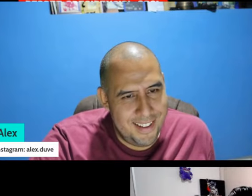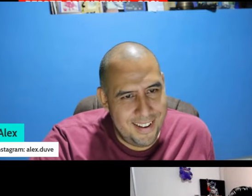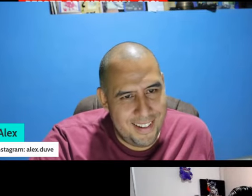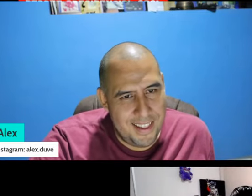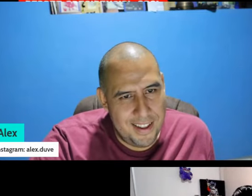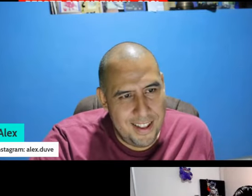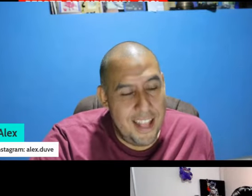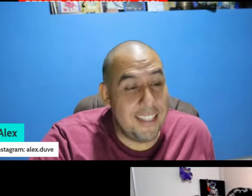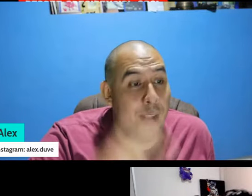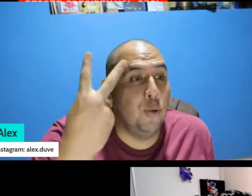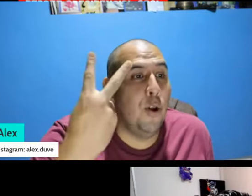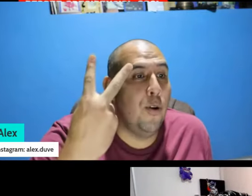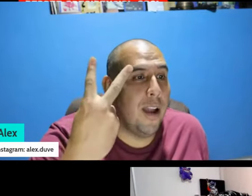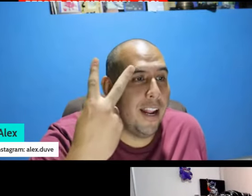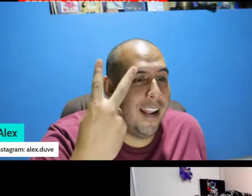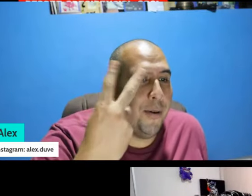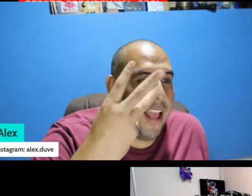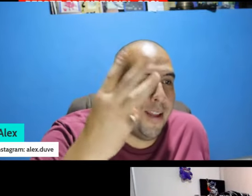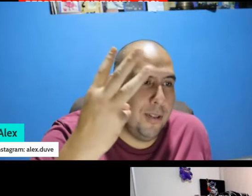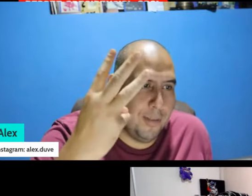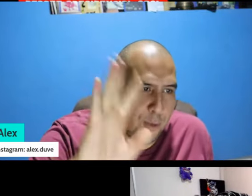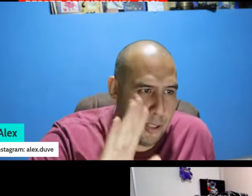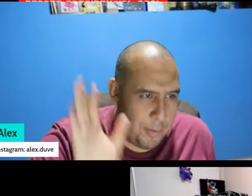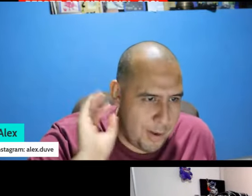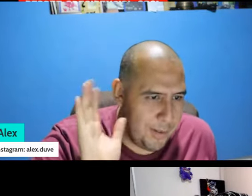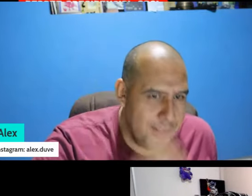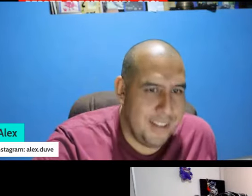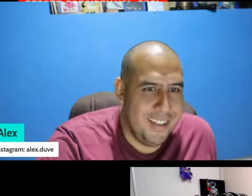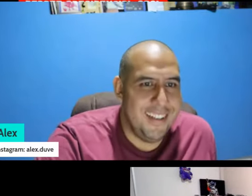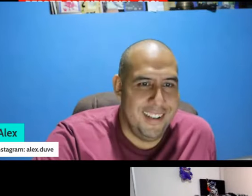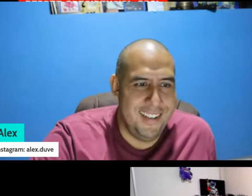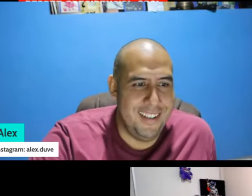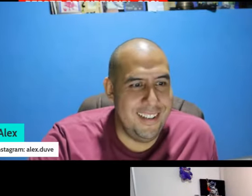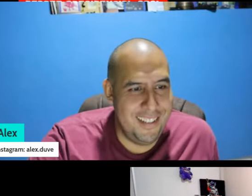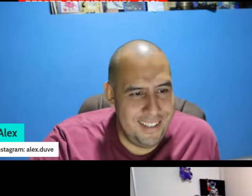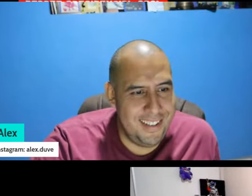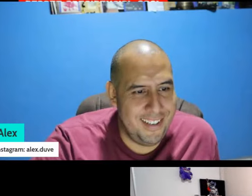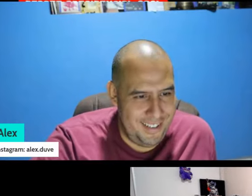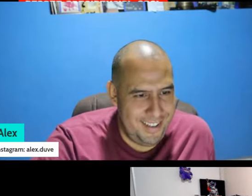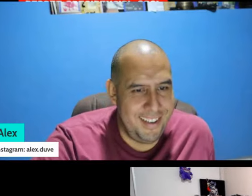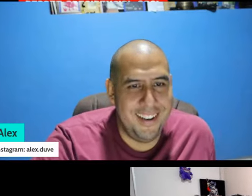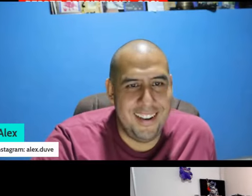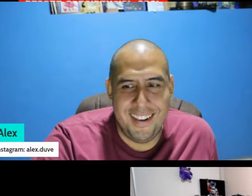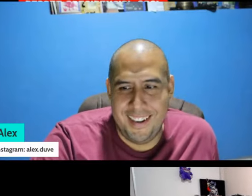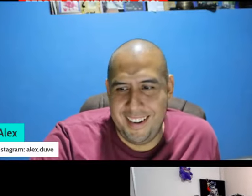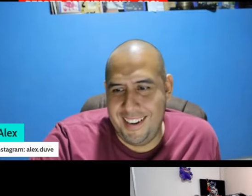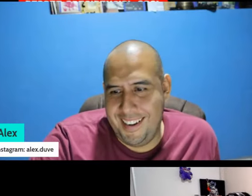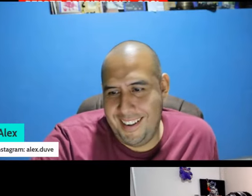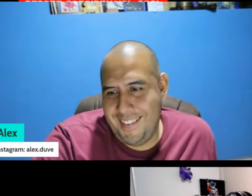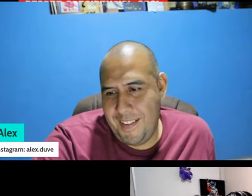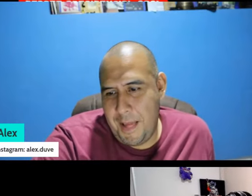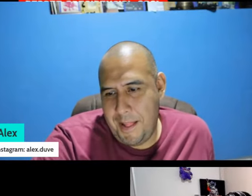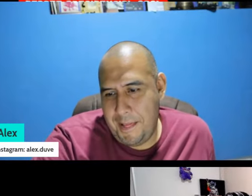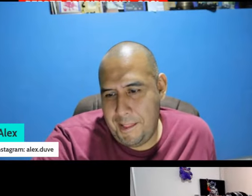yo creo lo un lugar Claudia y último Xochitl perdón ok yo creo lo siguiente